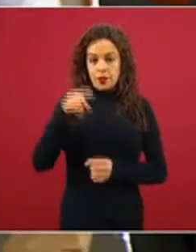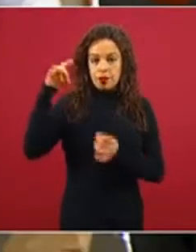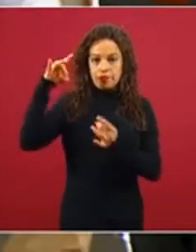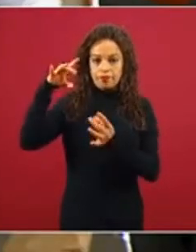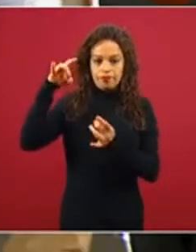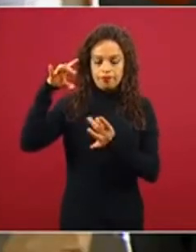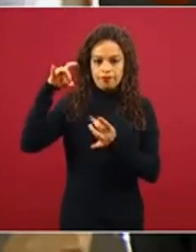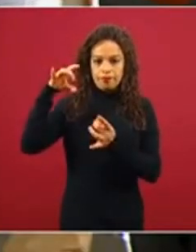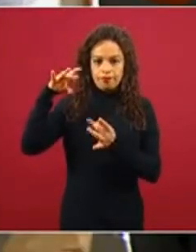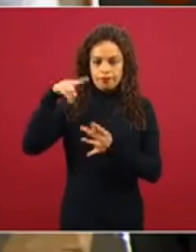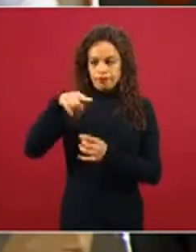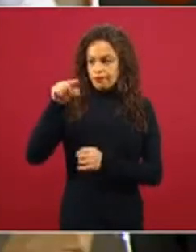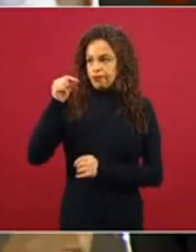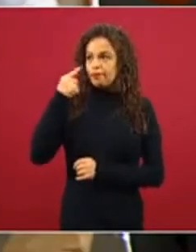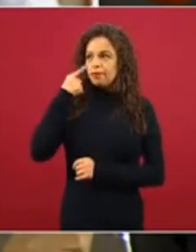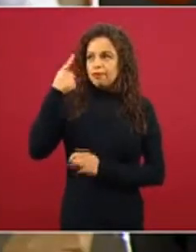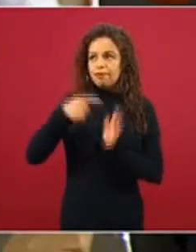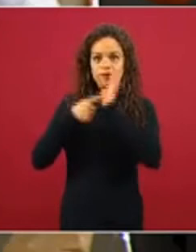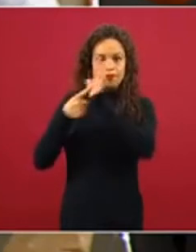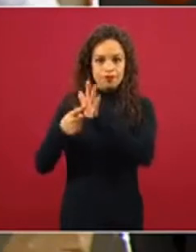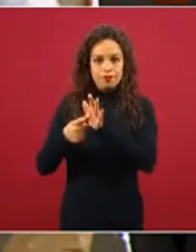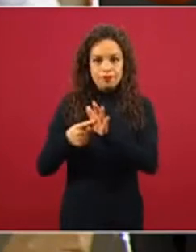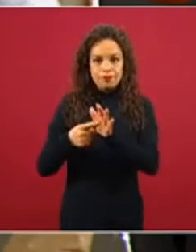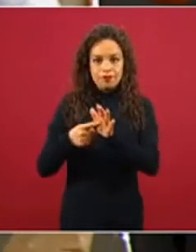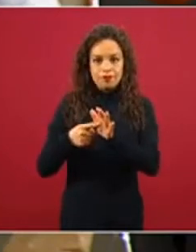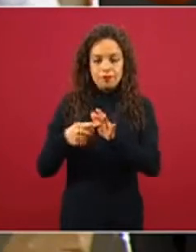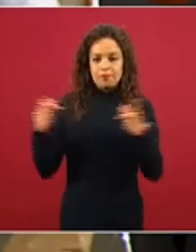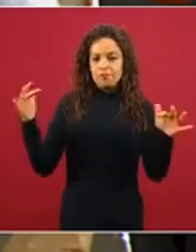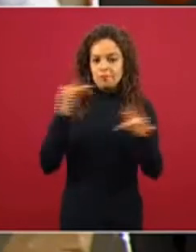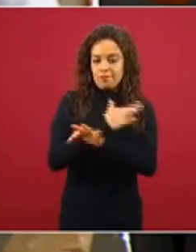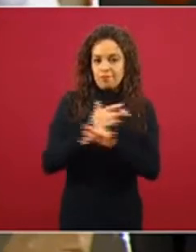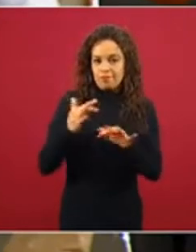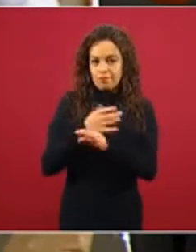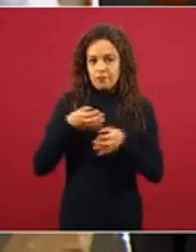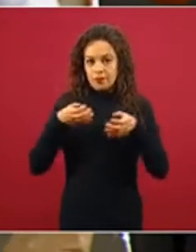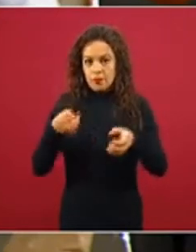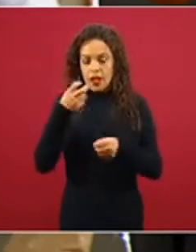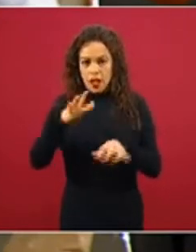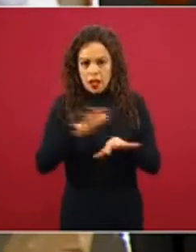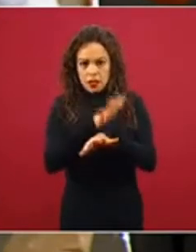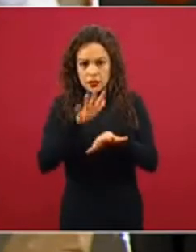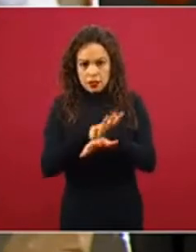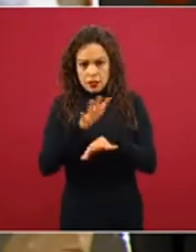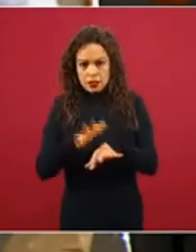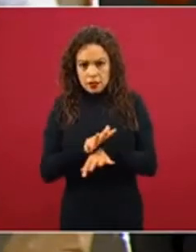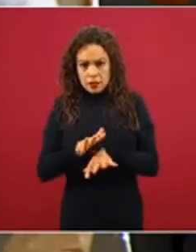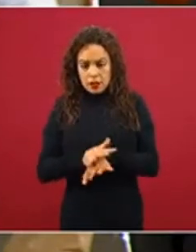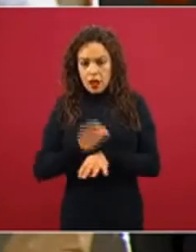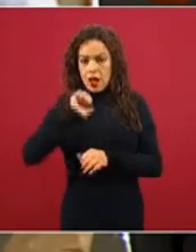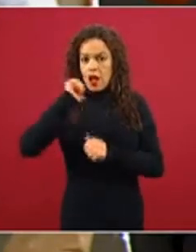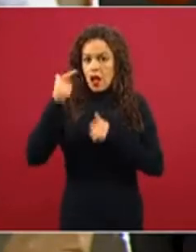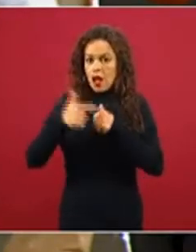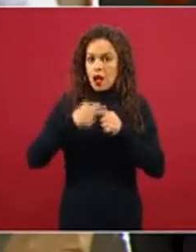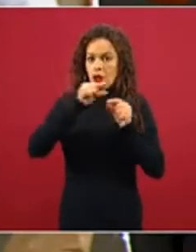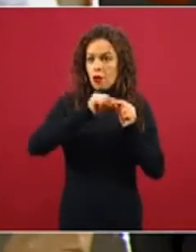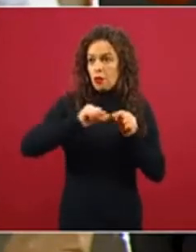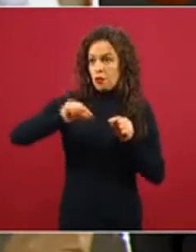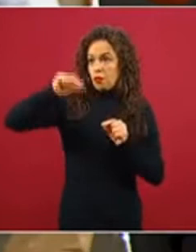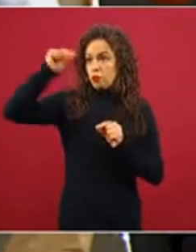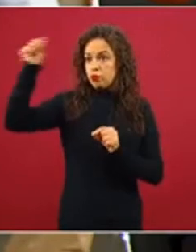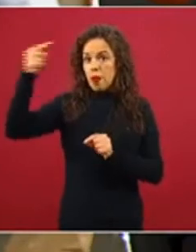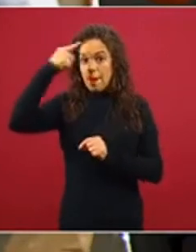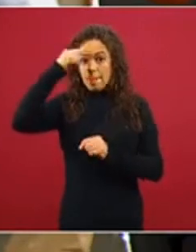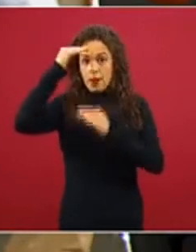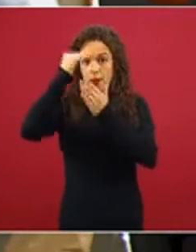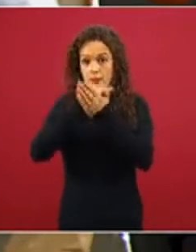presentar, ¿modifica en algo lo que nos presentaron ayer del aplanamiento de la curva o ya está contemplado, digamos, en lo que se